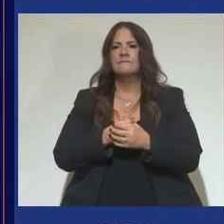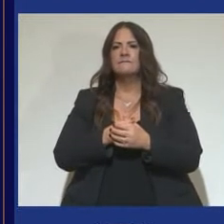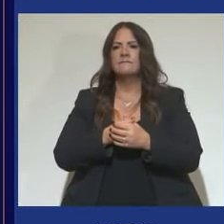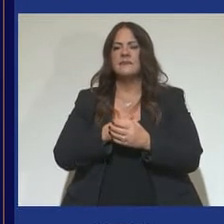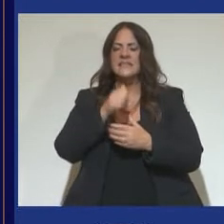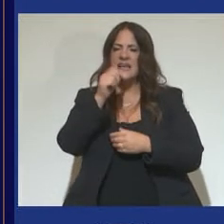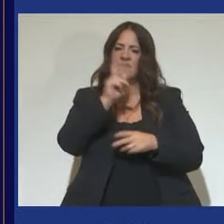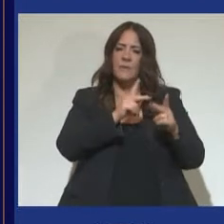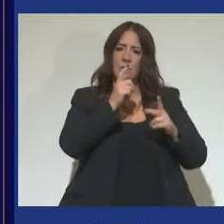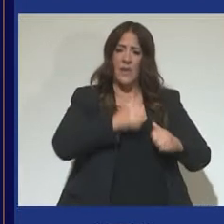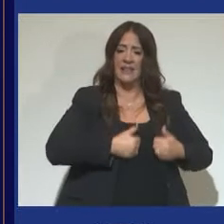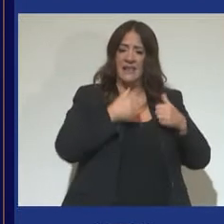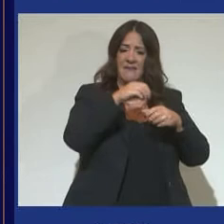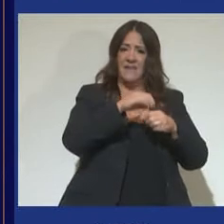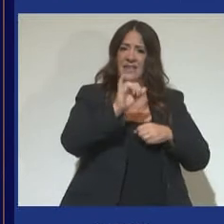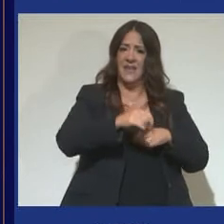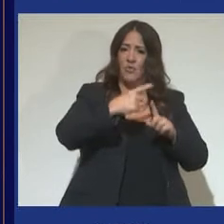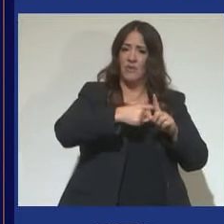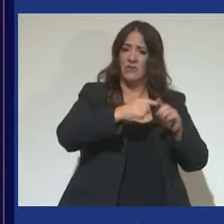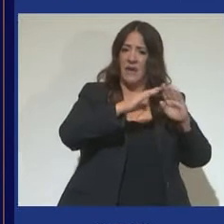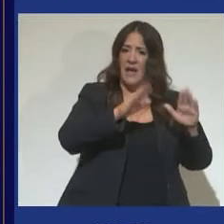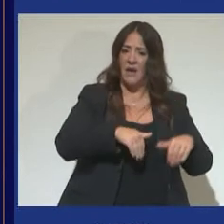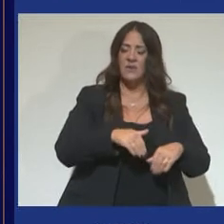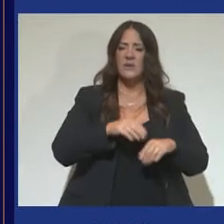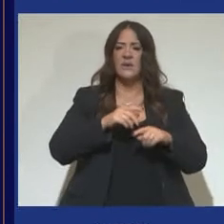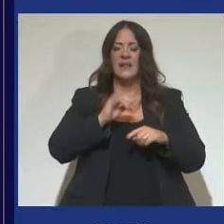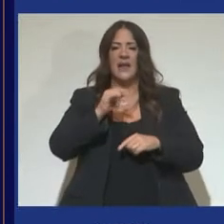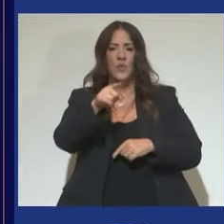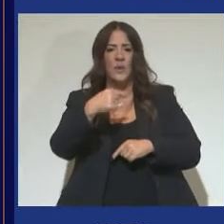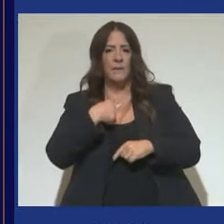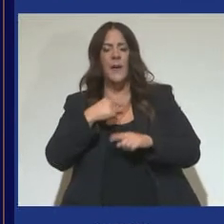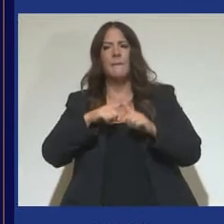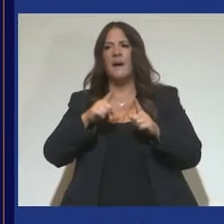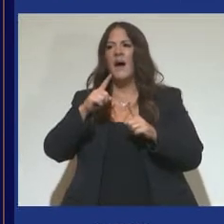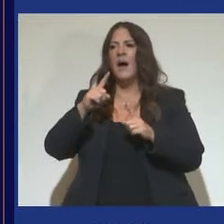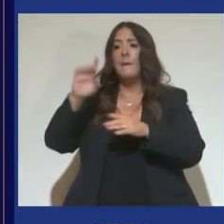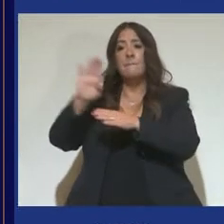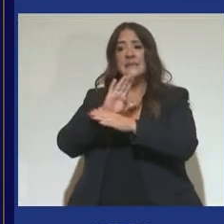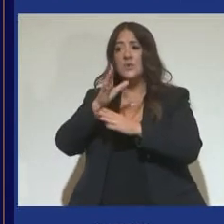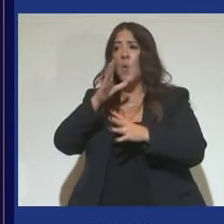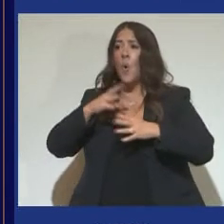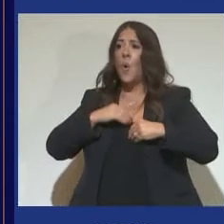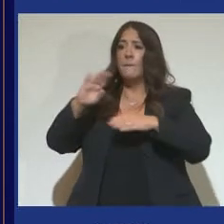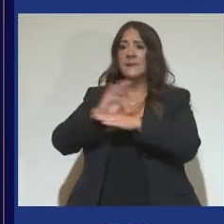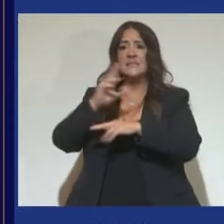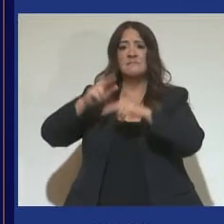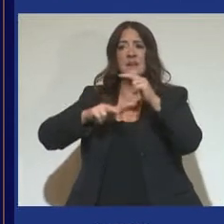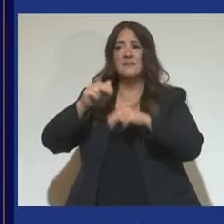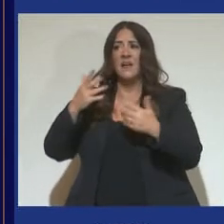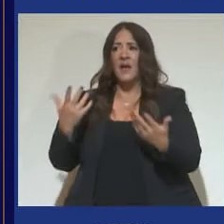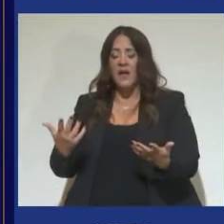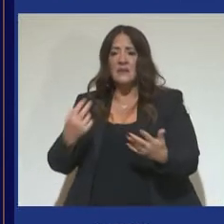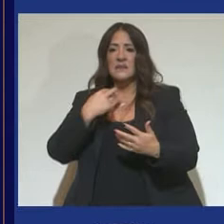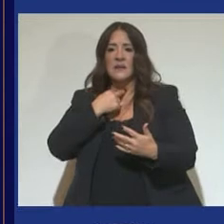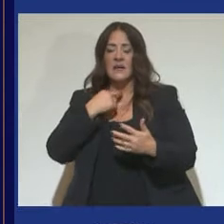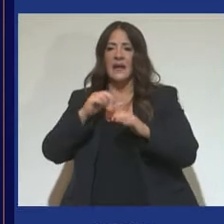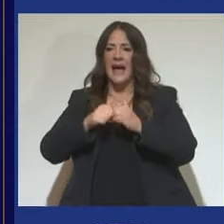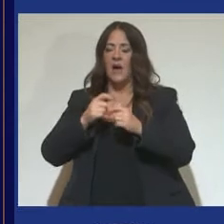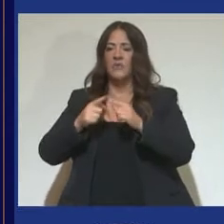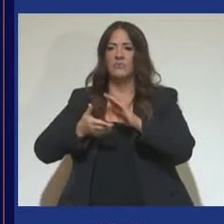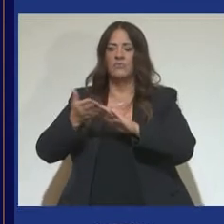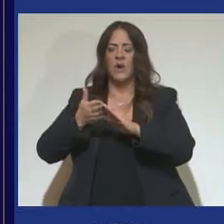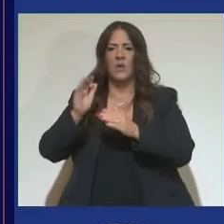entonces no es solamente para los inquilinos pero también hay inquilinos comerciales no rezo no son los residenciales hay negocios